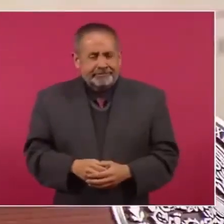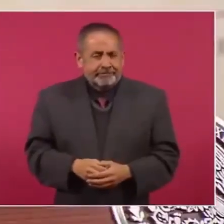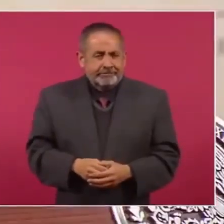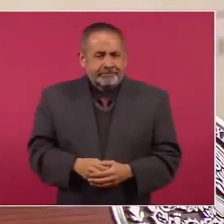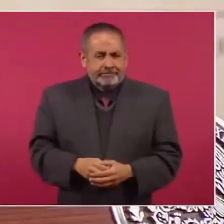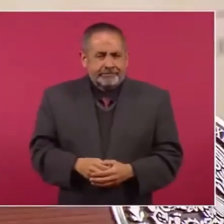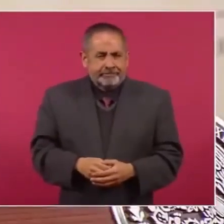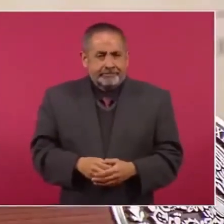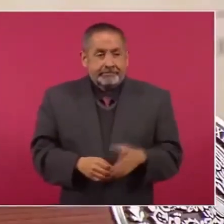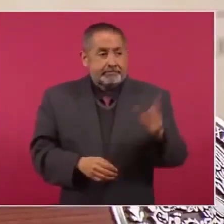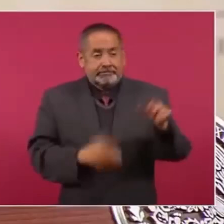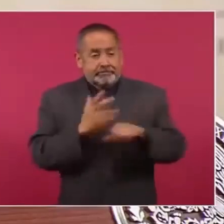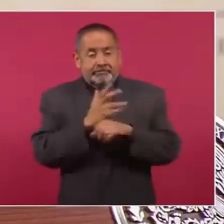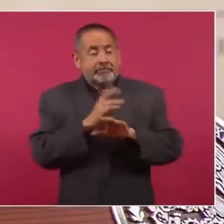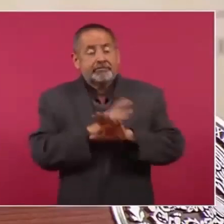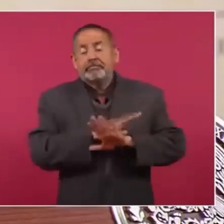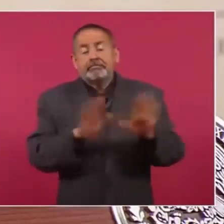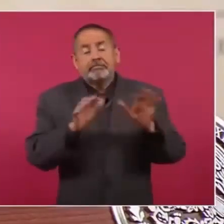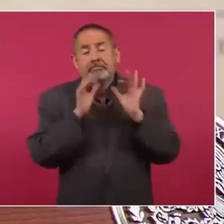No hay